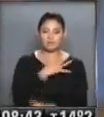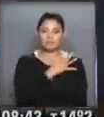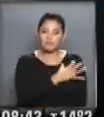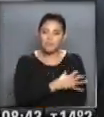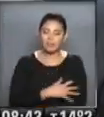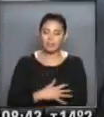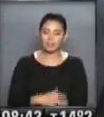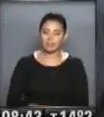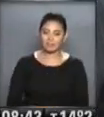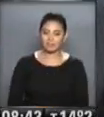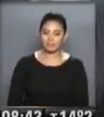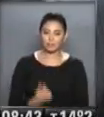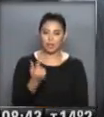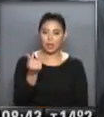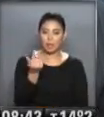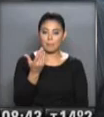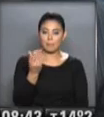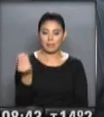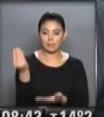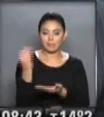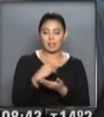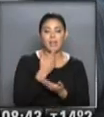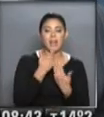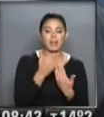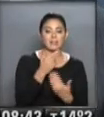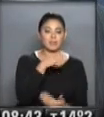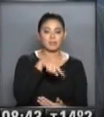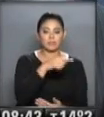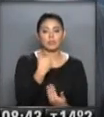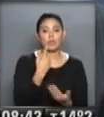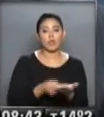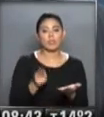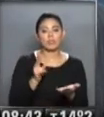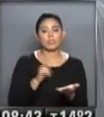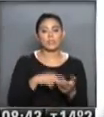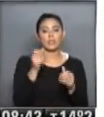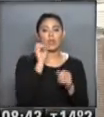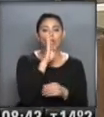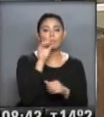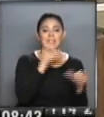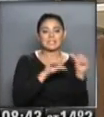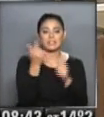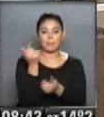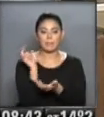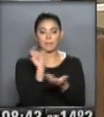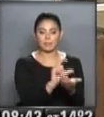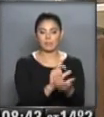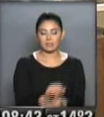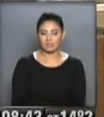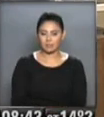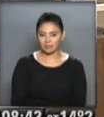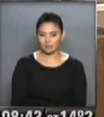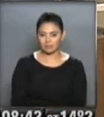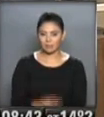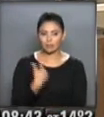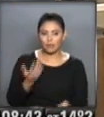humildad. La plata que ganamos no la hubiéramos ganado sin el Club de Ciencias, así que la volvimos a invertir en el Club de Ciencias. Es un mérito y es algo que